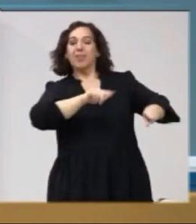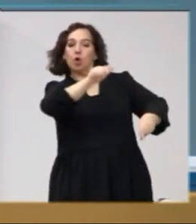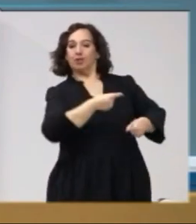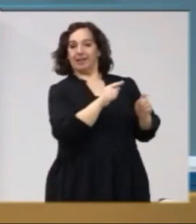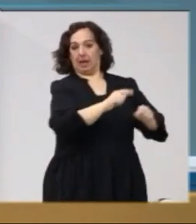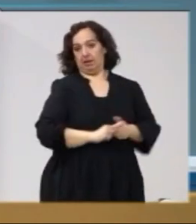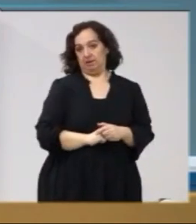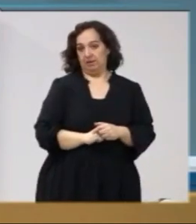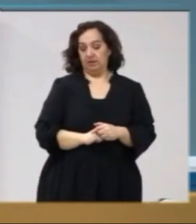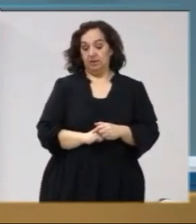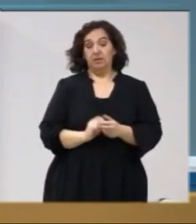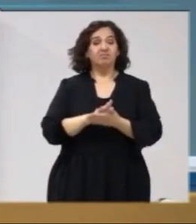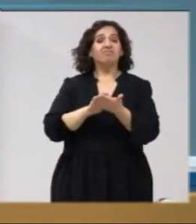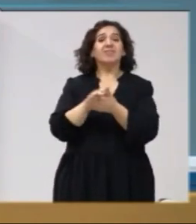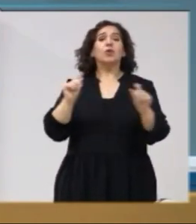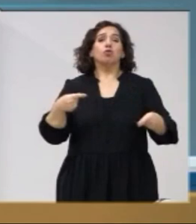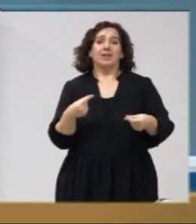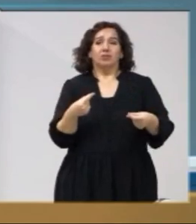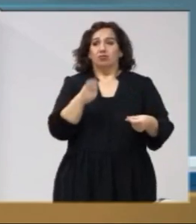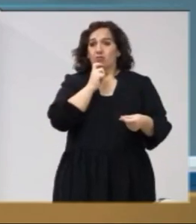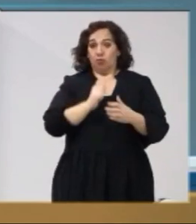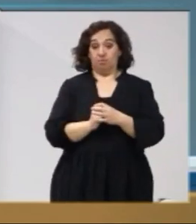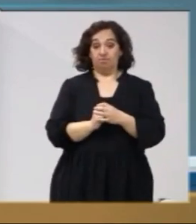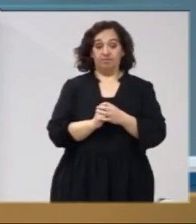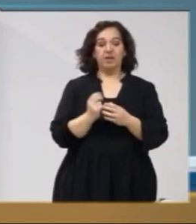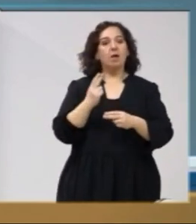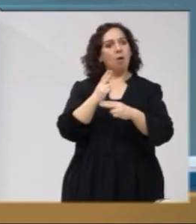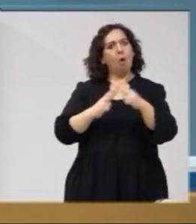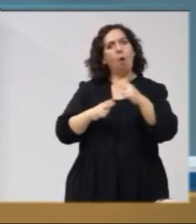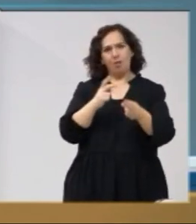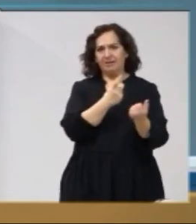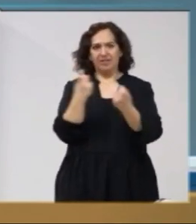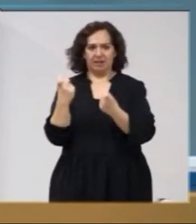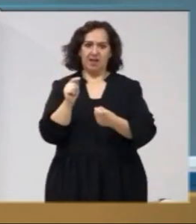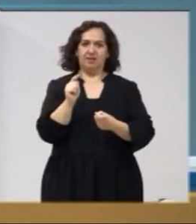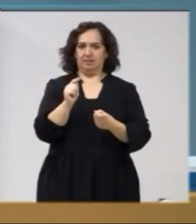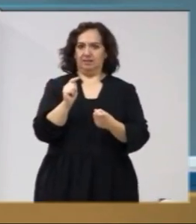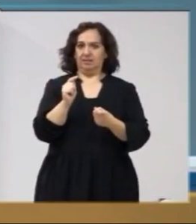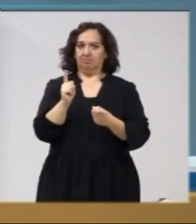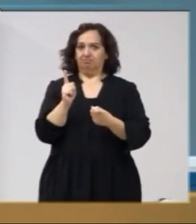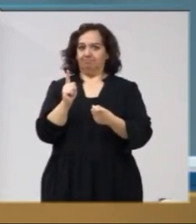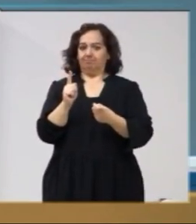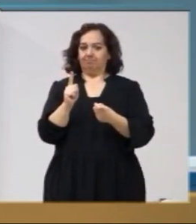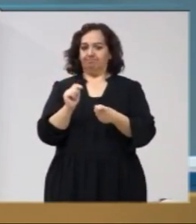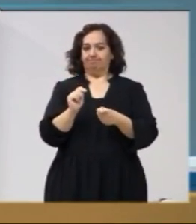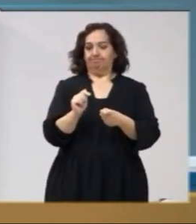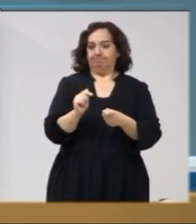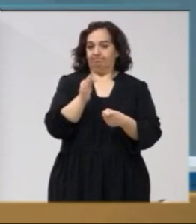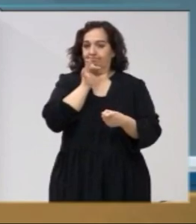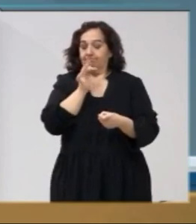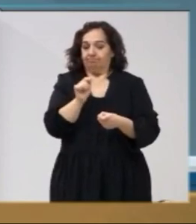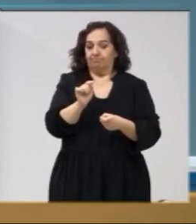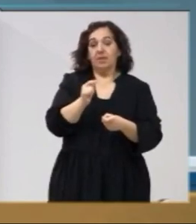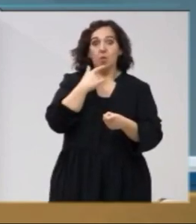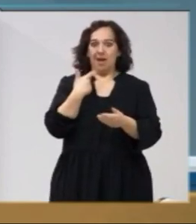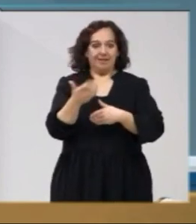de contratos que afectan a obras muy necesarias y algunas que necesitan